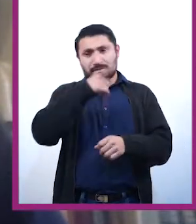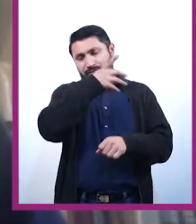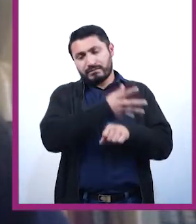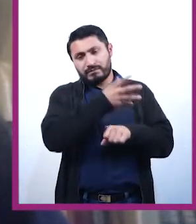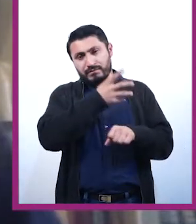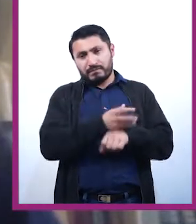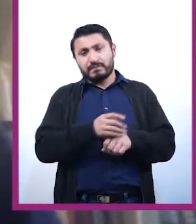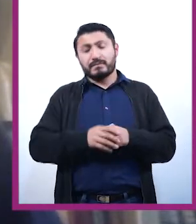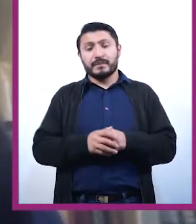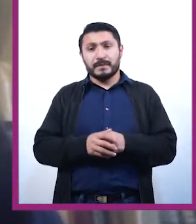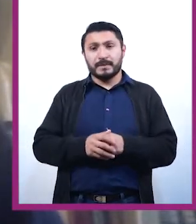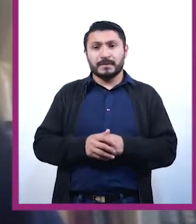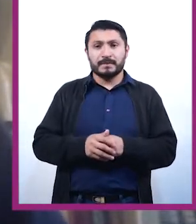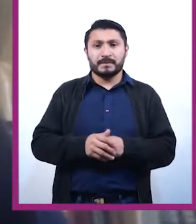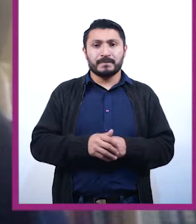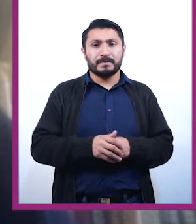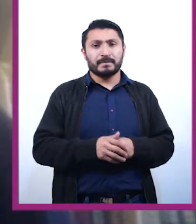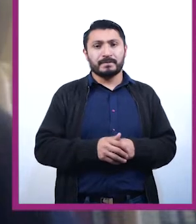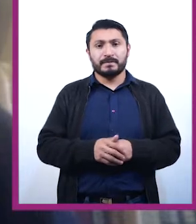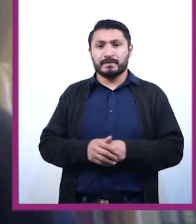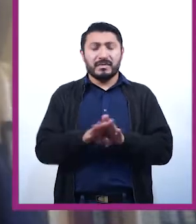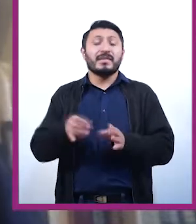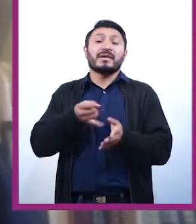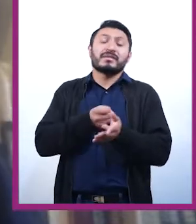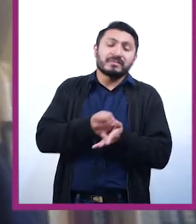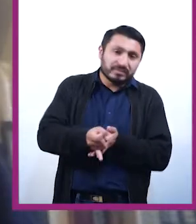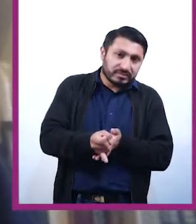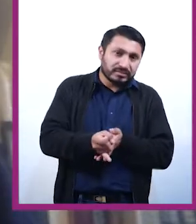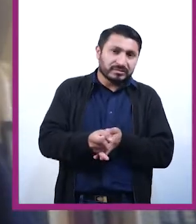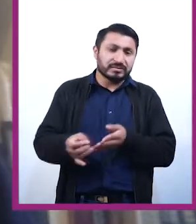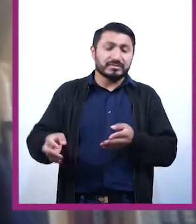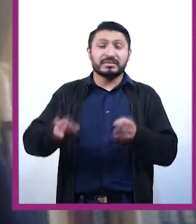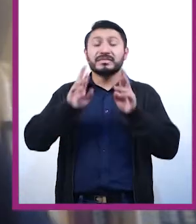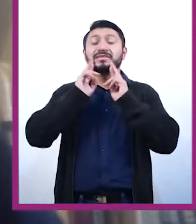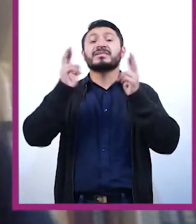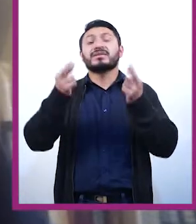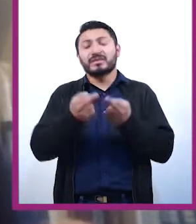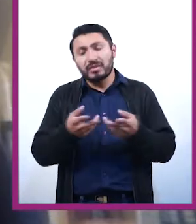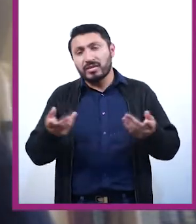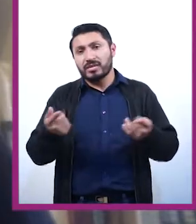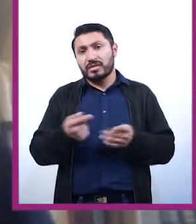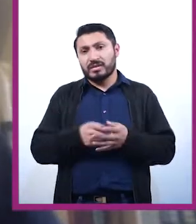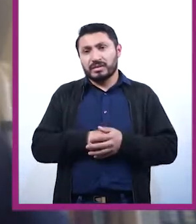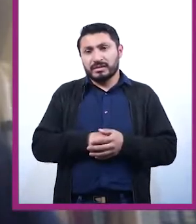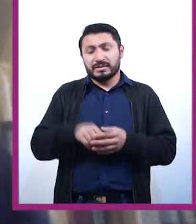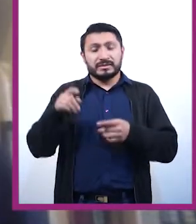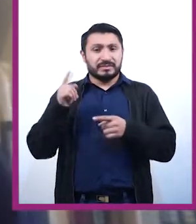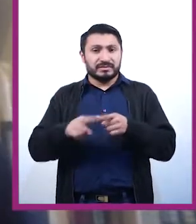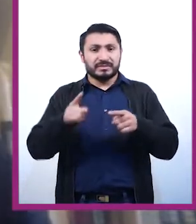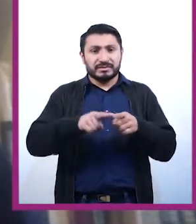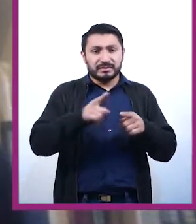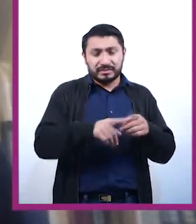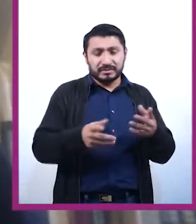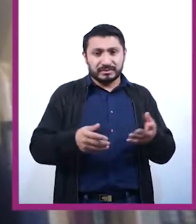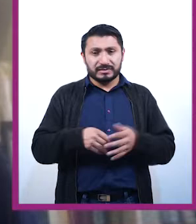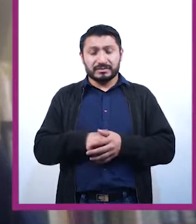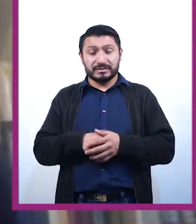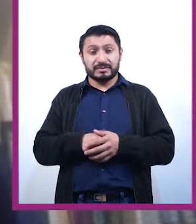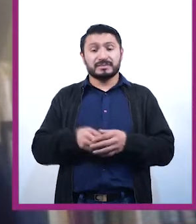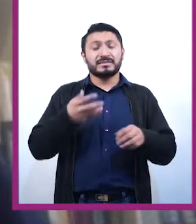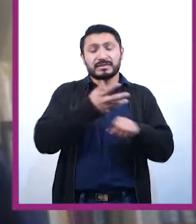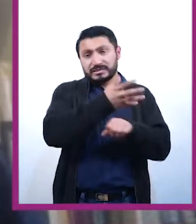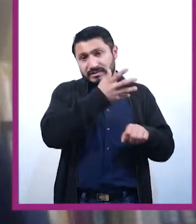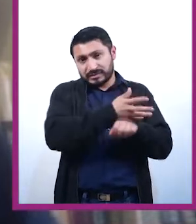política monetaria en Estados Unidos. La Federal Reserve tomaban decisiones en reuniones entre las distintas